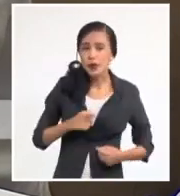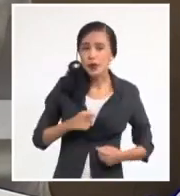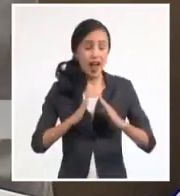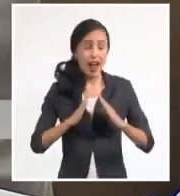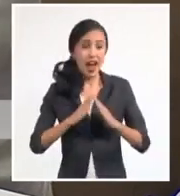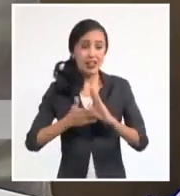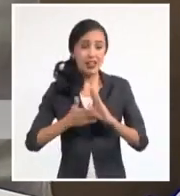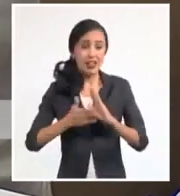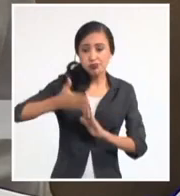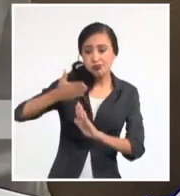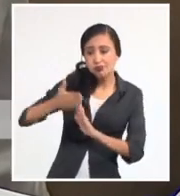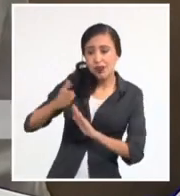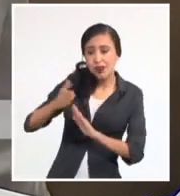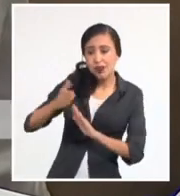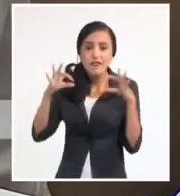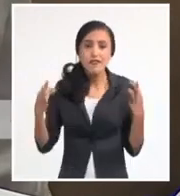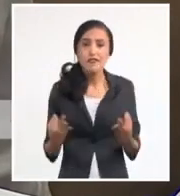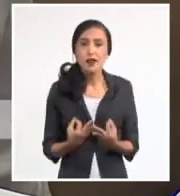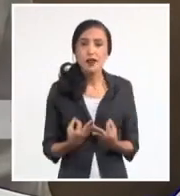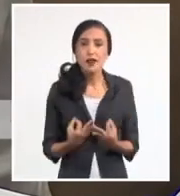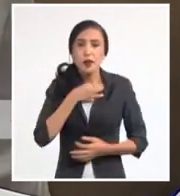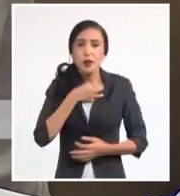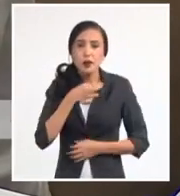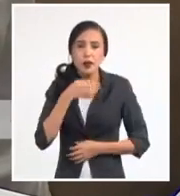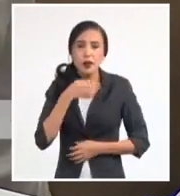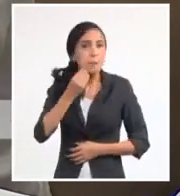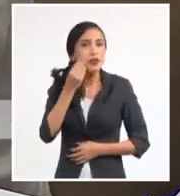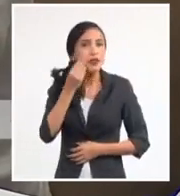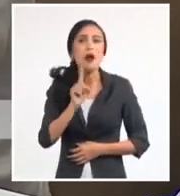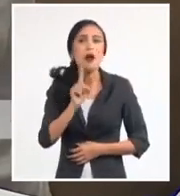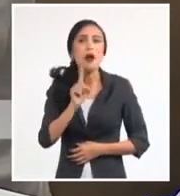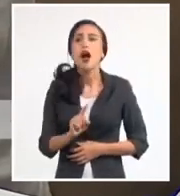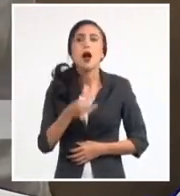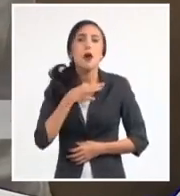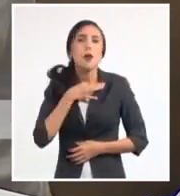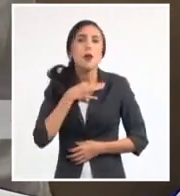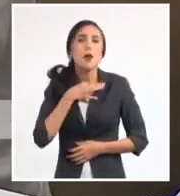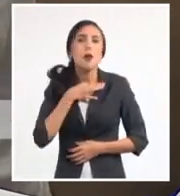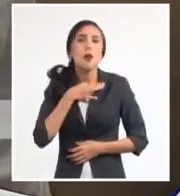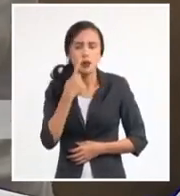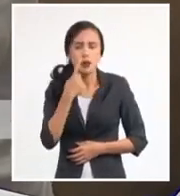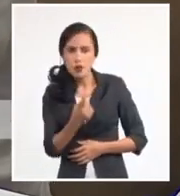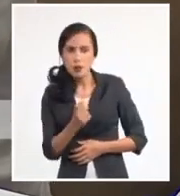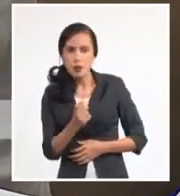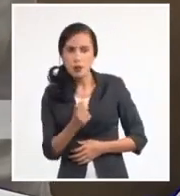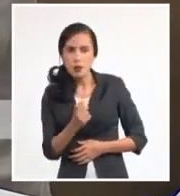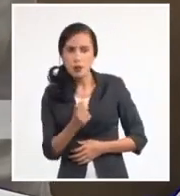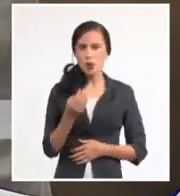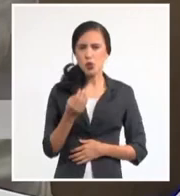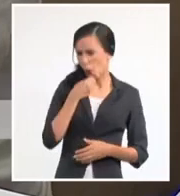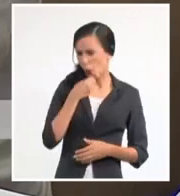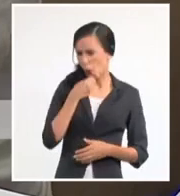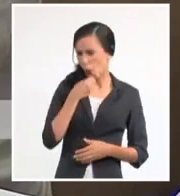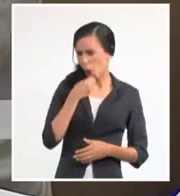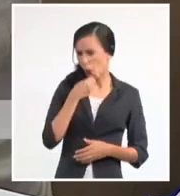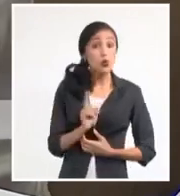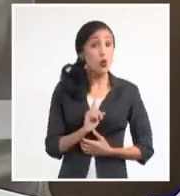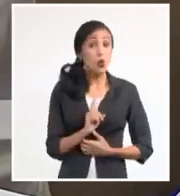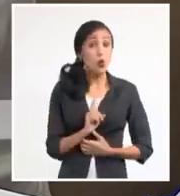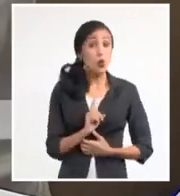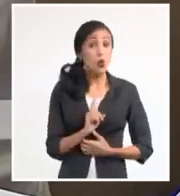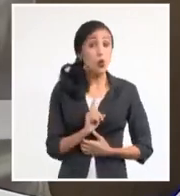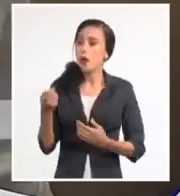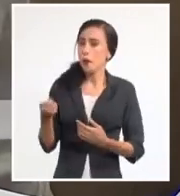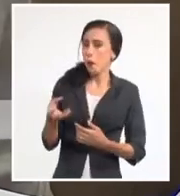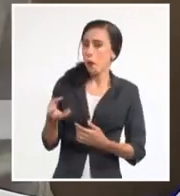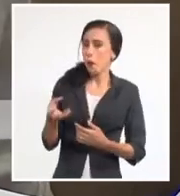vulnerable, pensamos que por ser vulnerable y no tener nada no se va a quejar cuando le damos la puerta sin picaporte o las llaves que se salen o no cierran o no